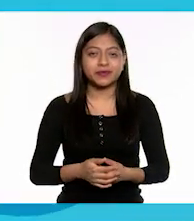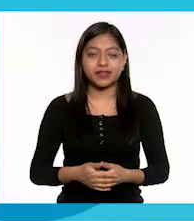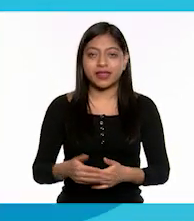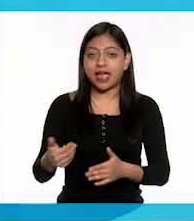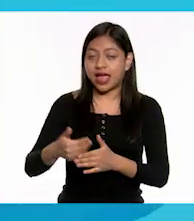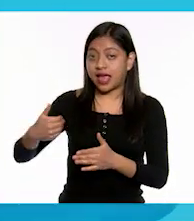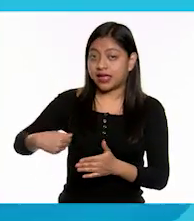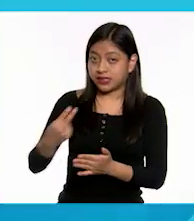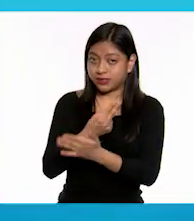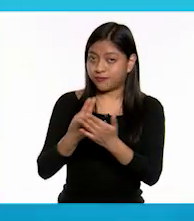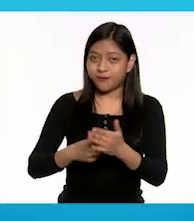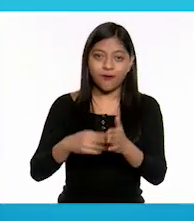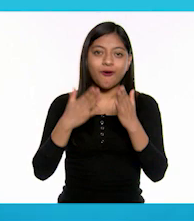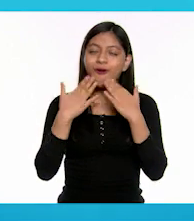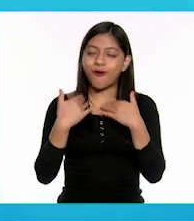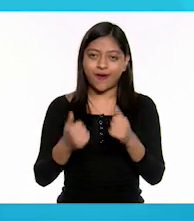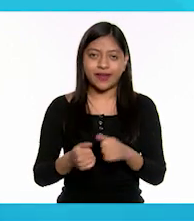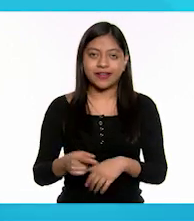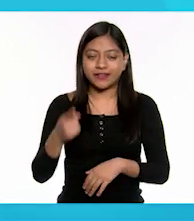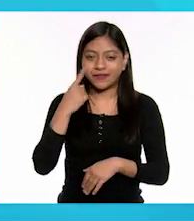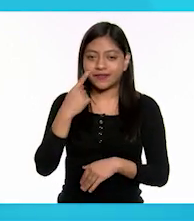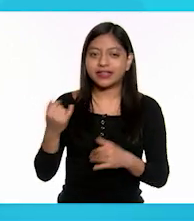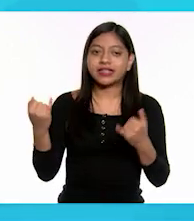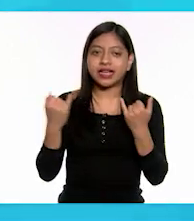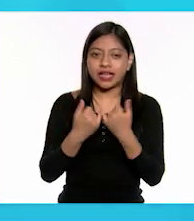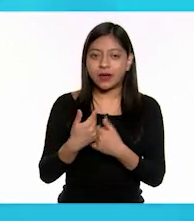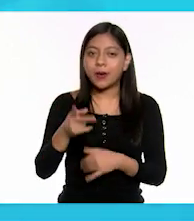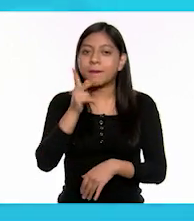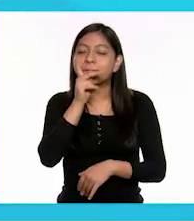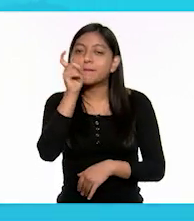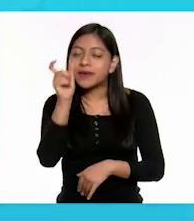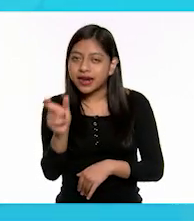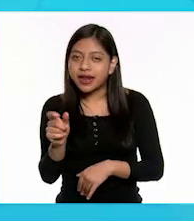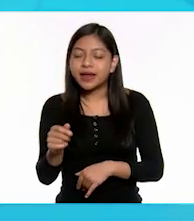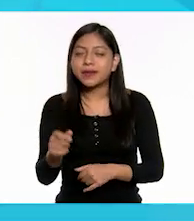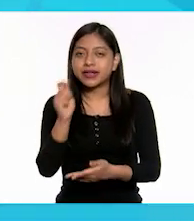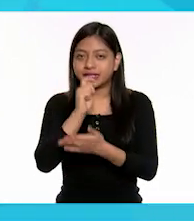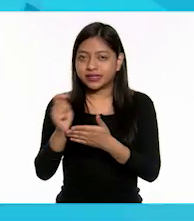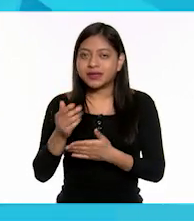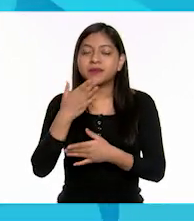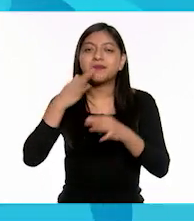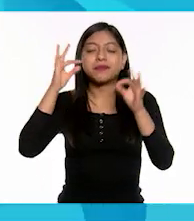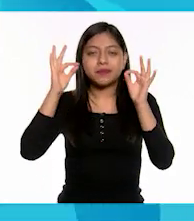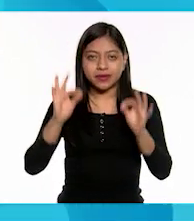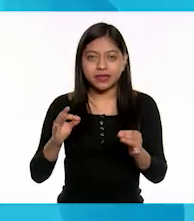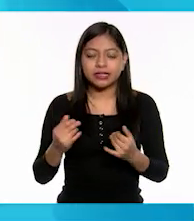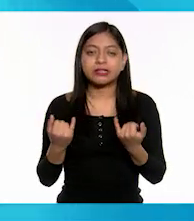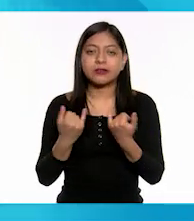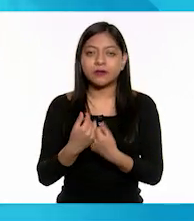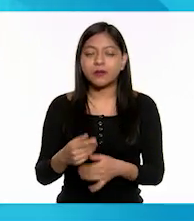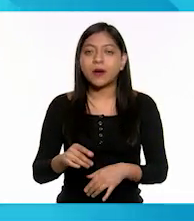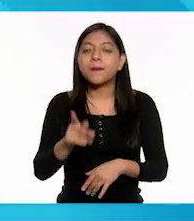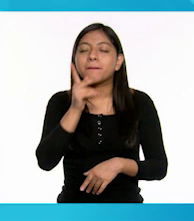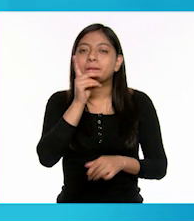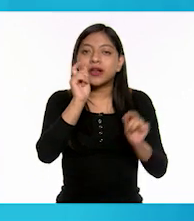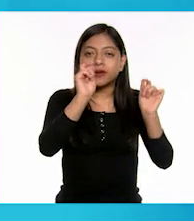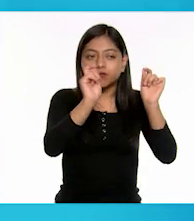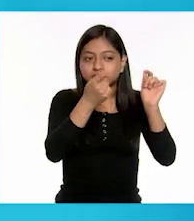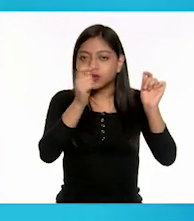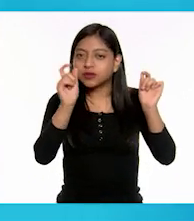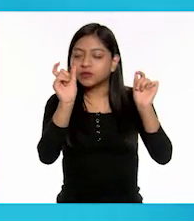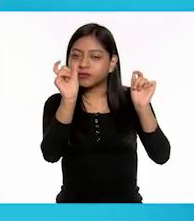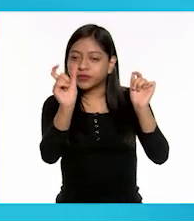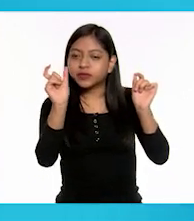anterior no no tenía opción y yo también lo corrigió y otro corrigió en oración de palabras